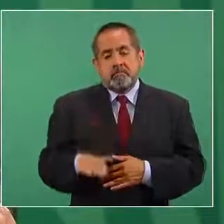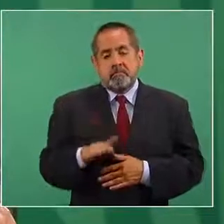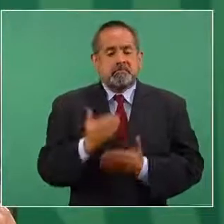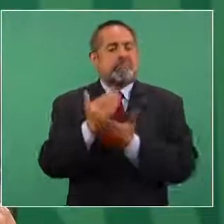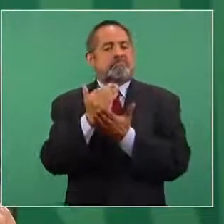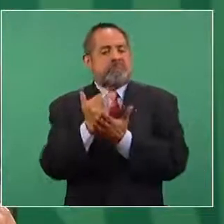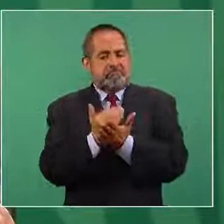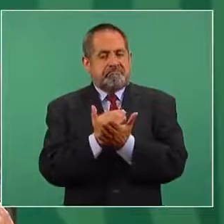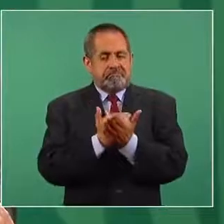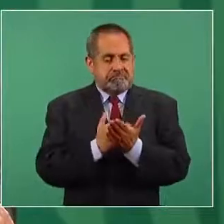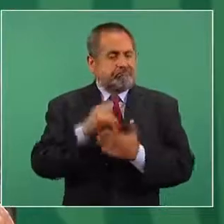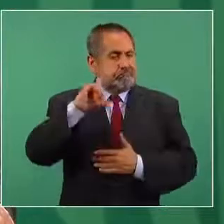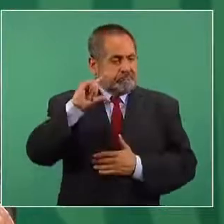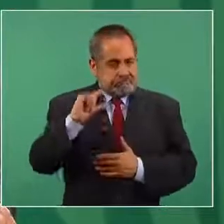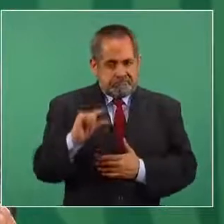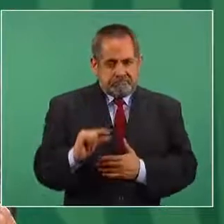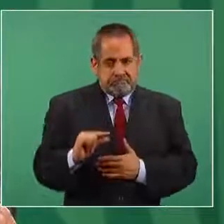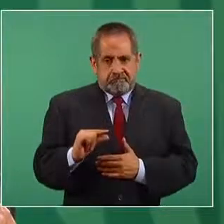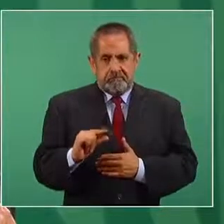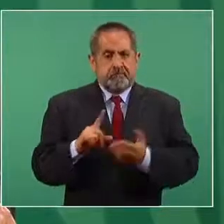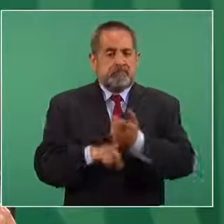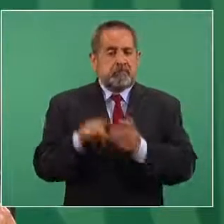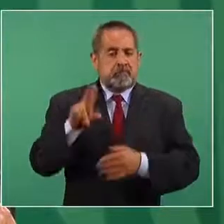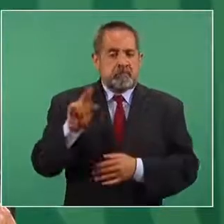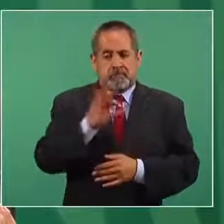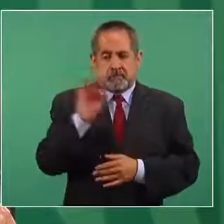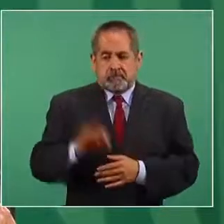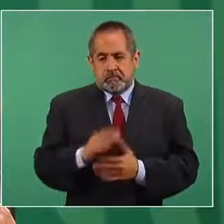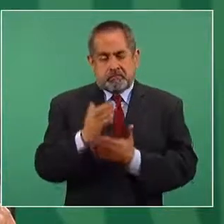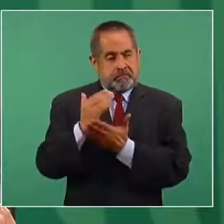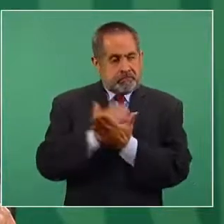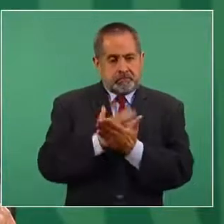la mortalidad por COVID en un 80%.